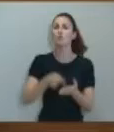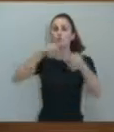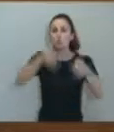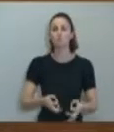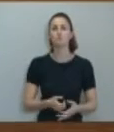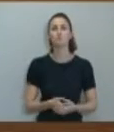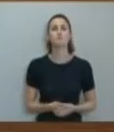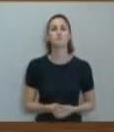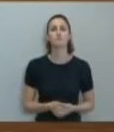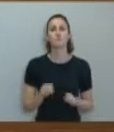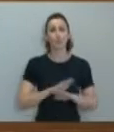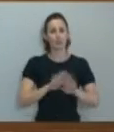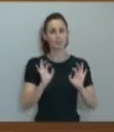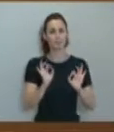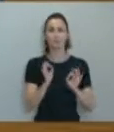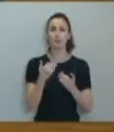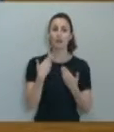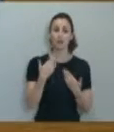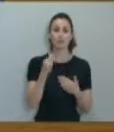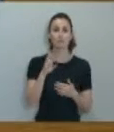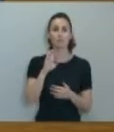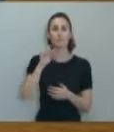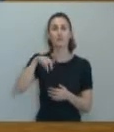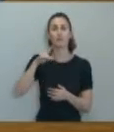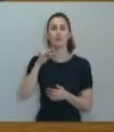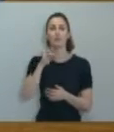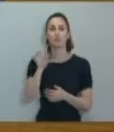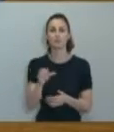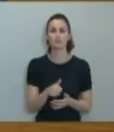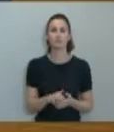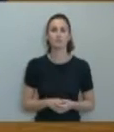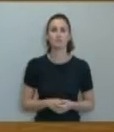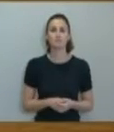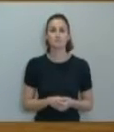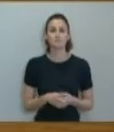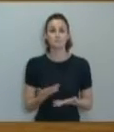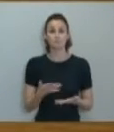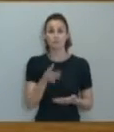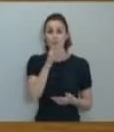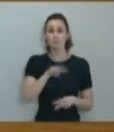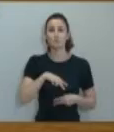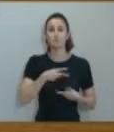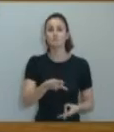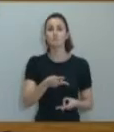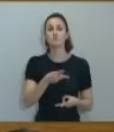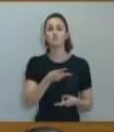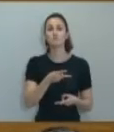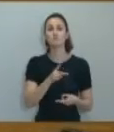contundencia. Nada más. Gracias, señor Prendes. Para contestar a la réplica tiene la palabra el Consejo.